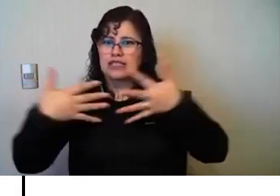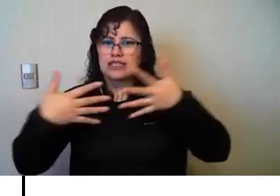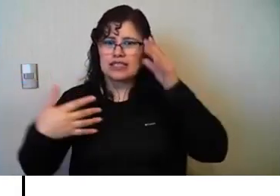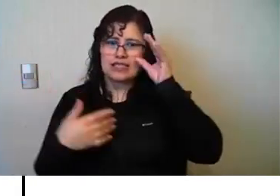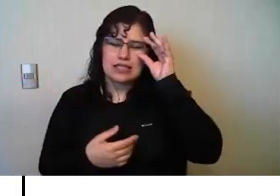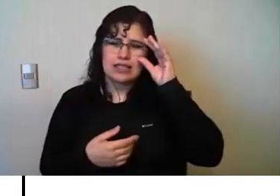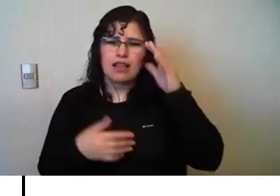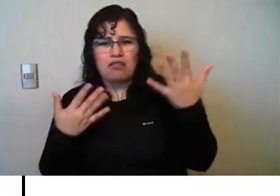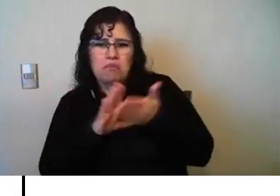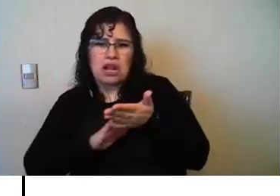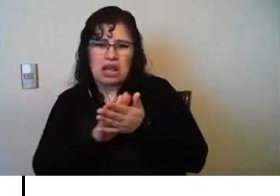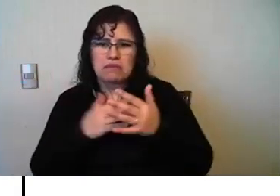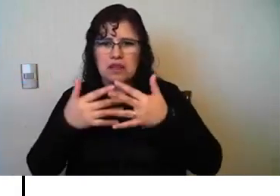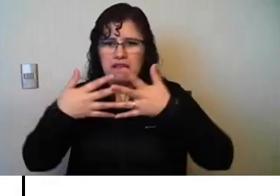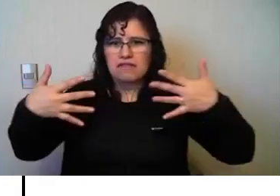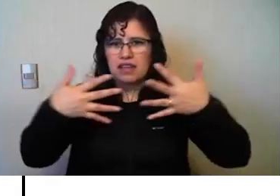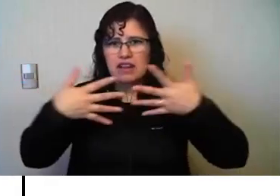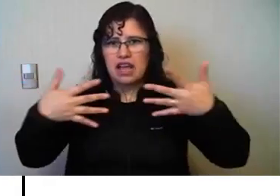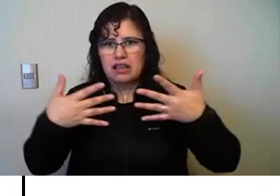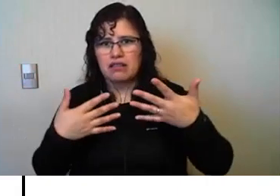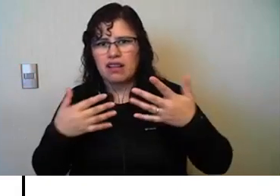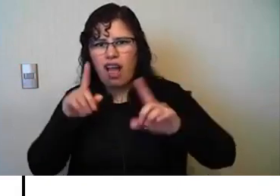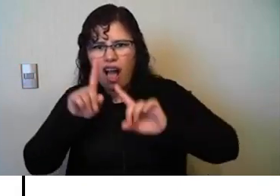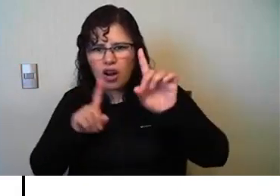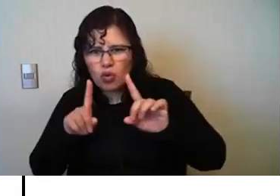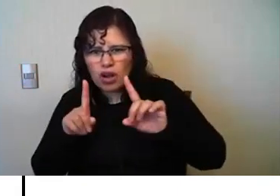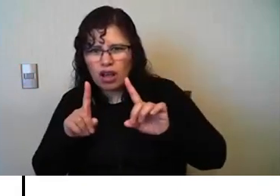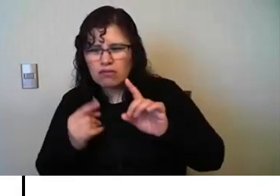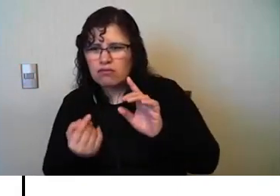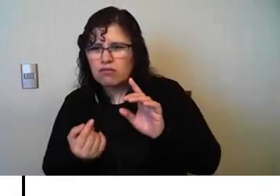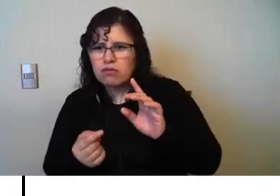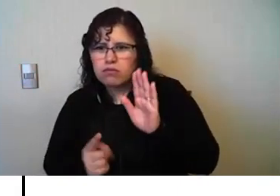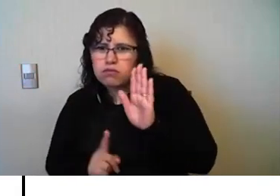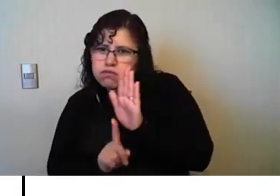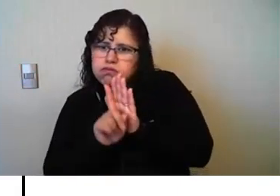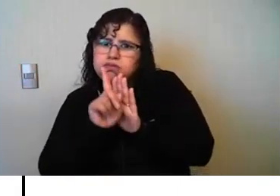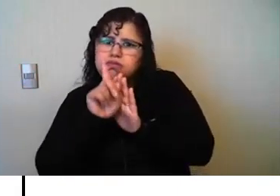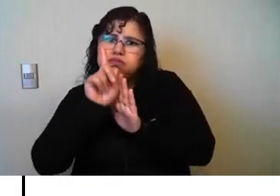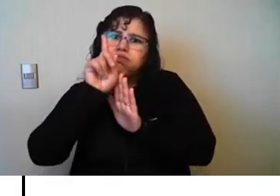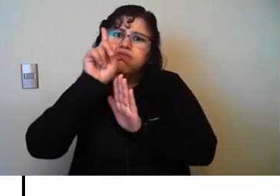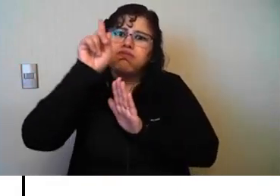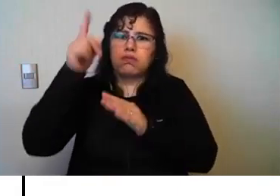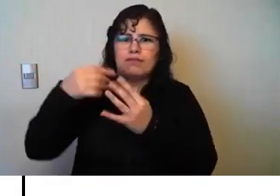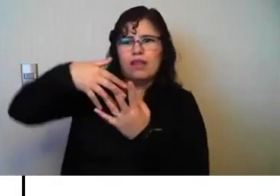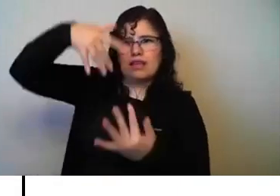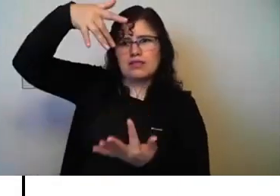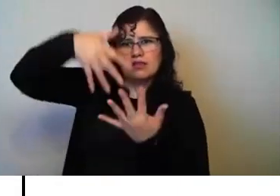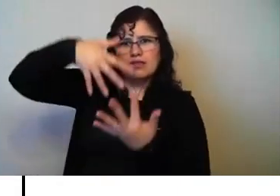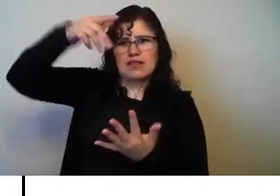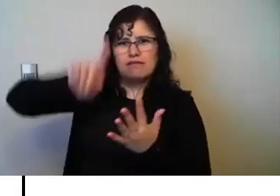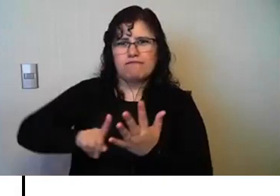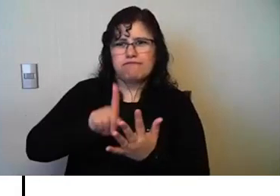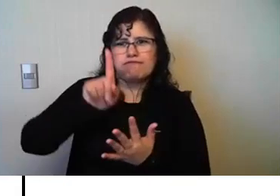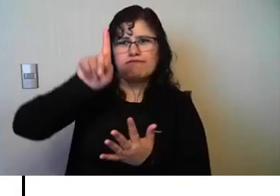fibras que son, da la impresión que son acá, son ascendentes, fibras estas que están acá marcadas acá, y fibras que